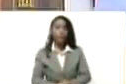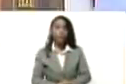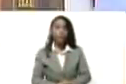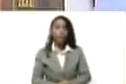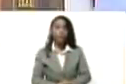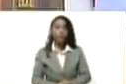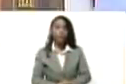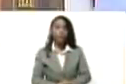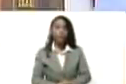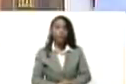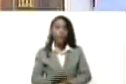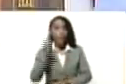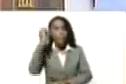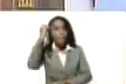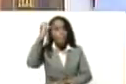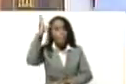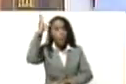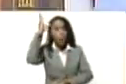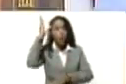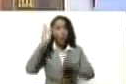el año 2021